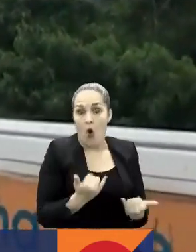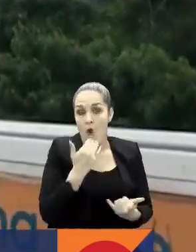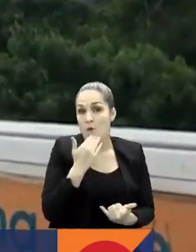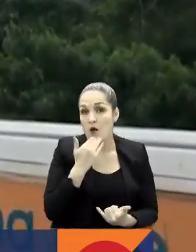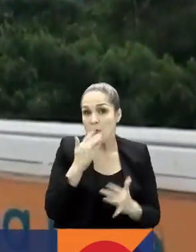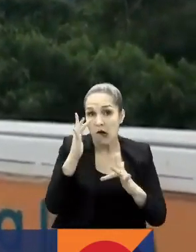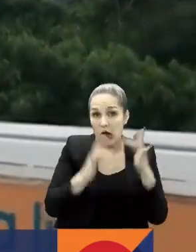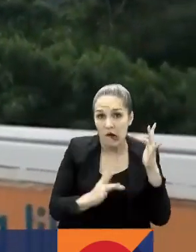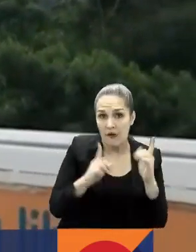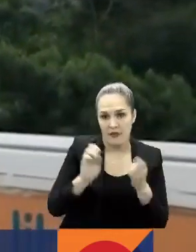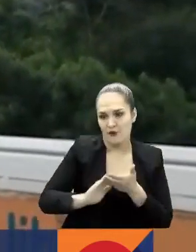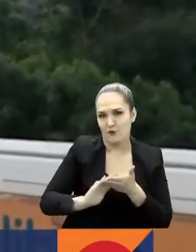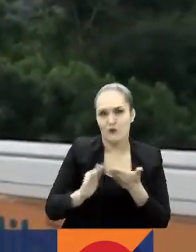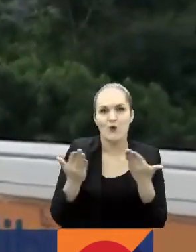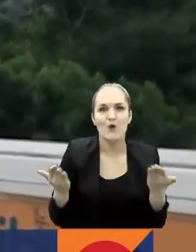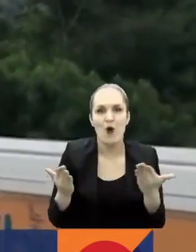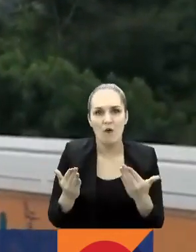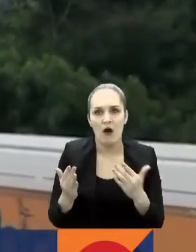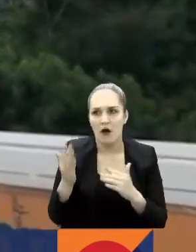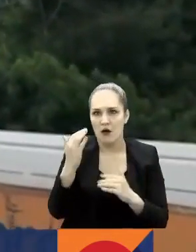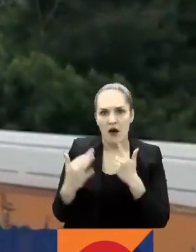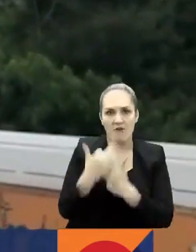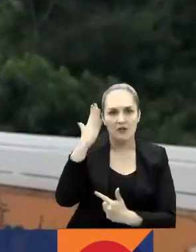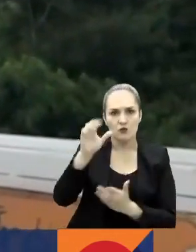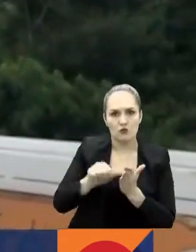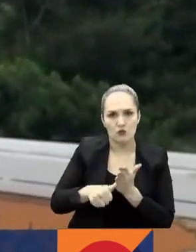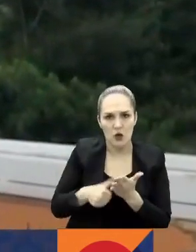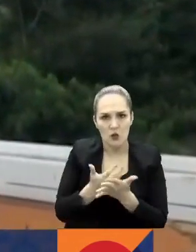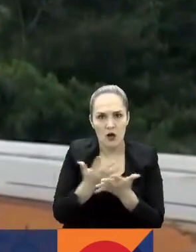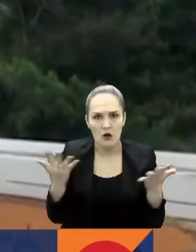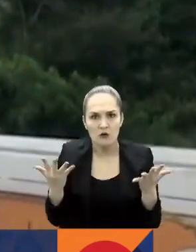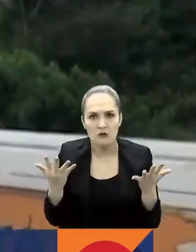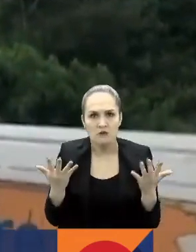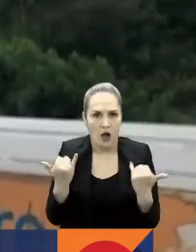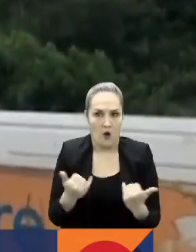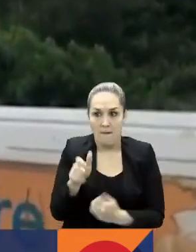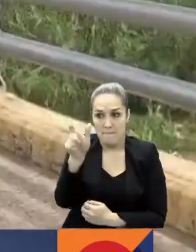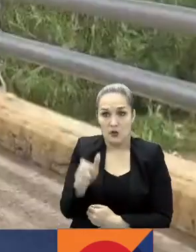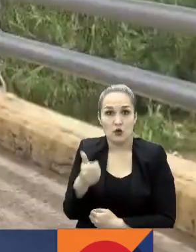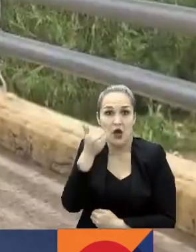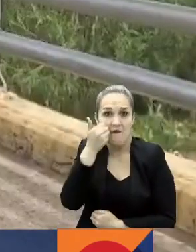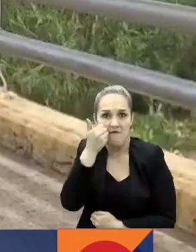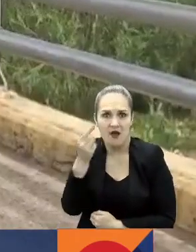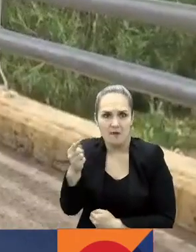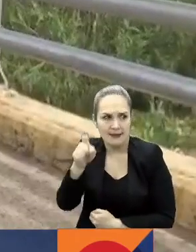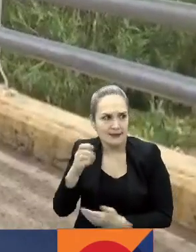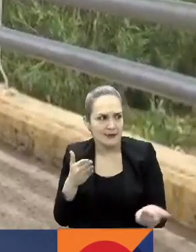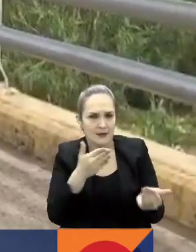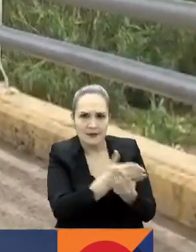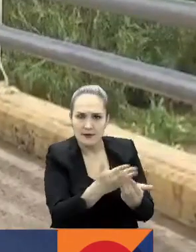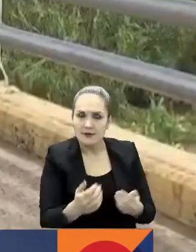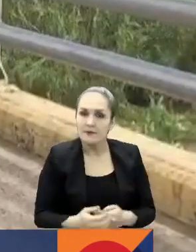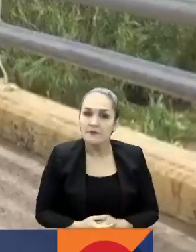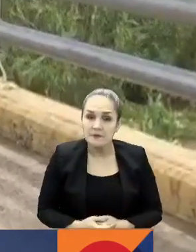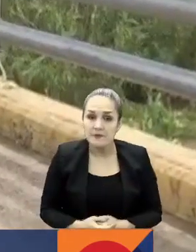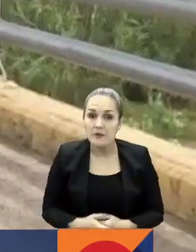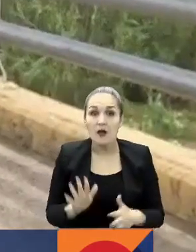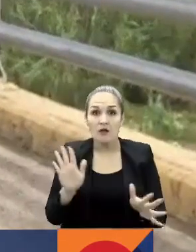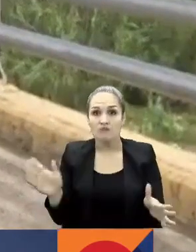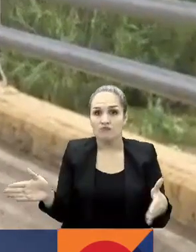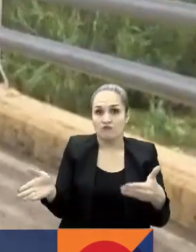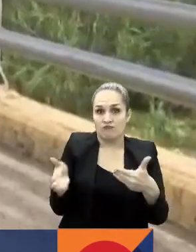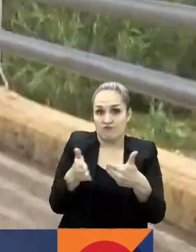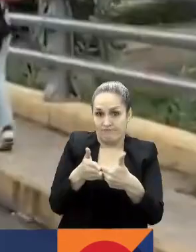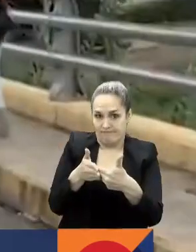hay que arreglarlo. Porque como decía aquí el otro paciente, uno no se enferma por el día de la cédula. Debido al cierre fronterizo,